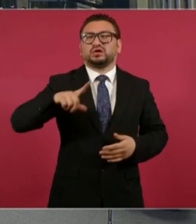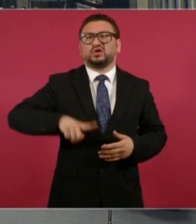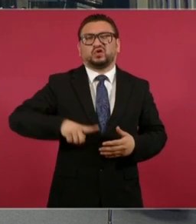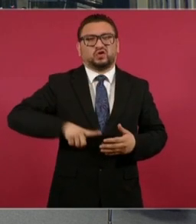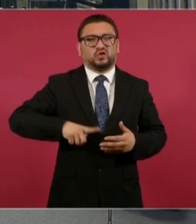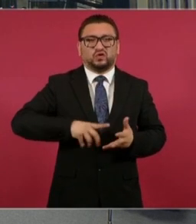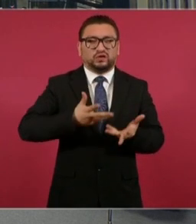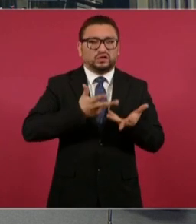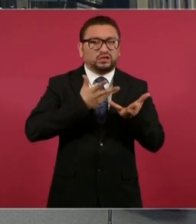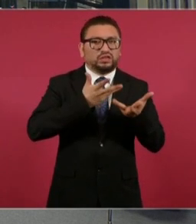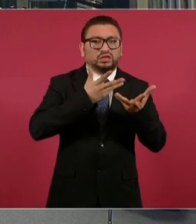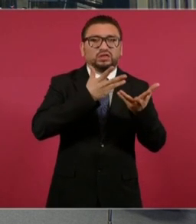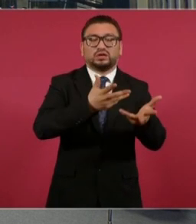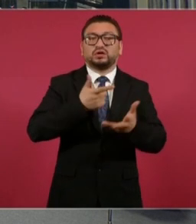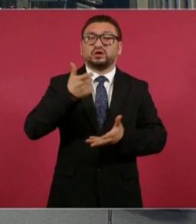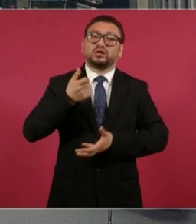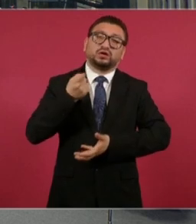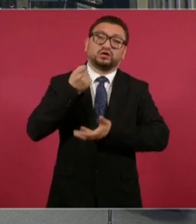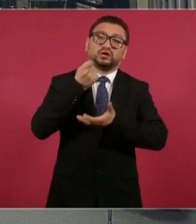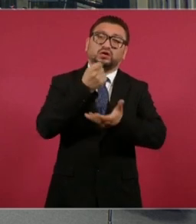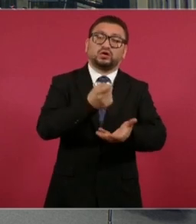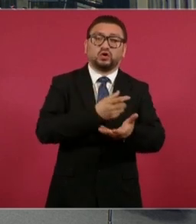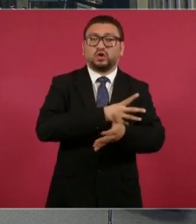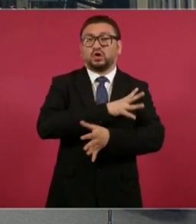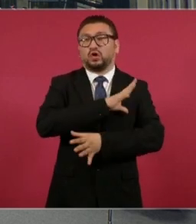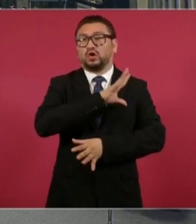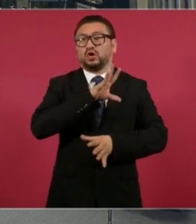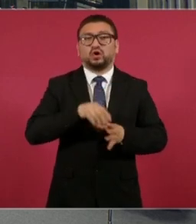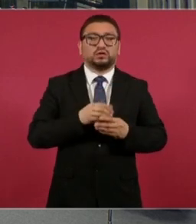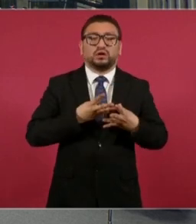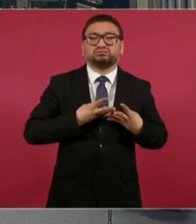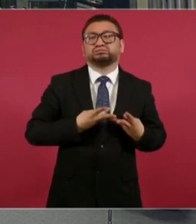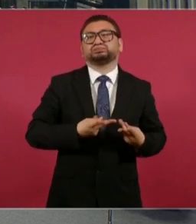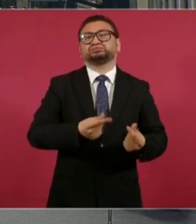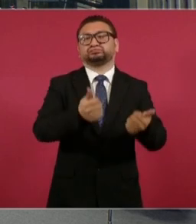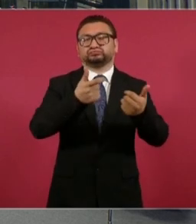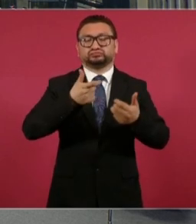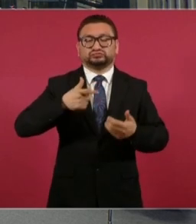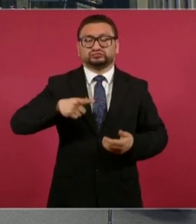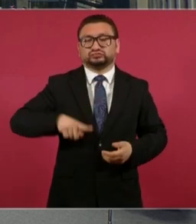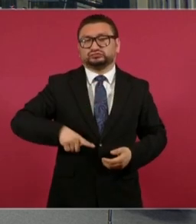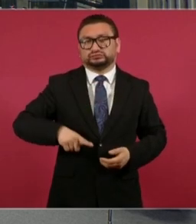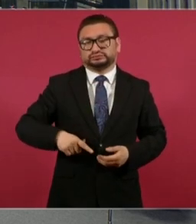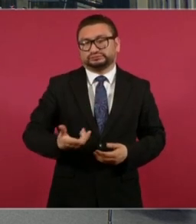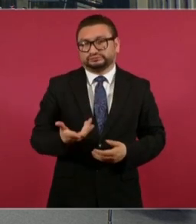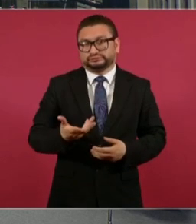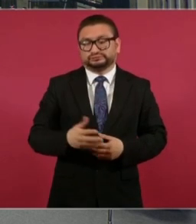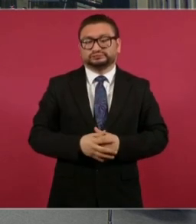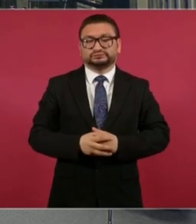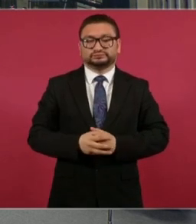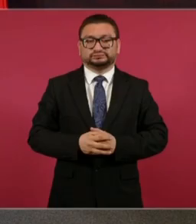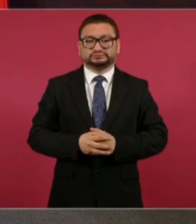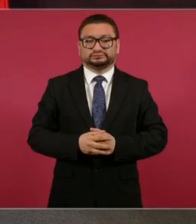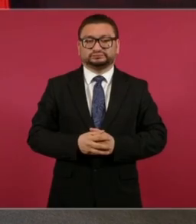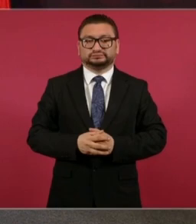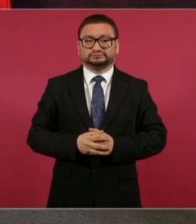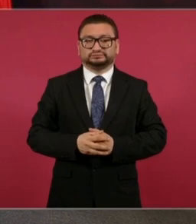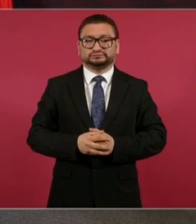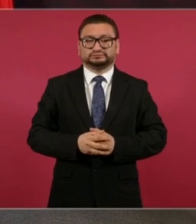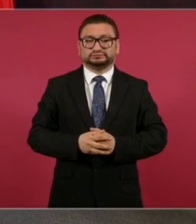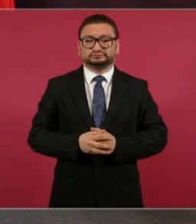ensimismado todo el presupuesto se quedaba en el gobierno